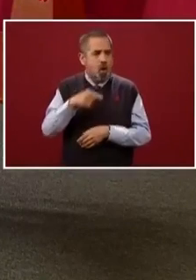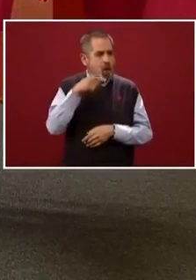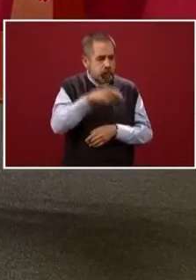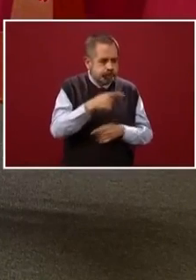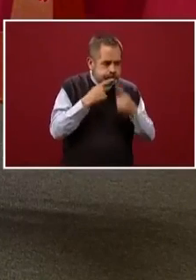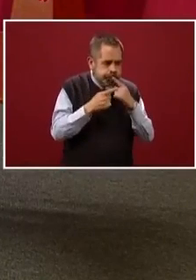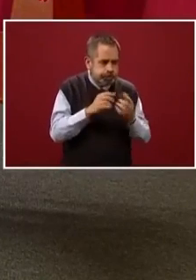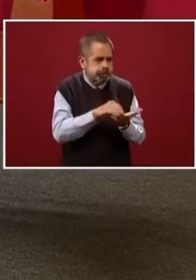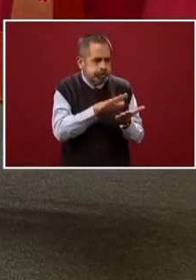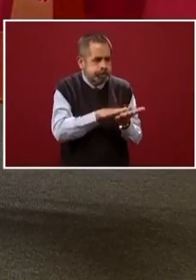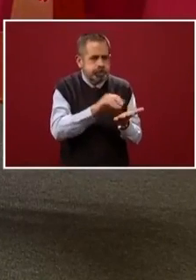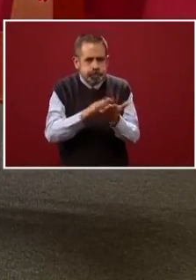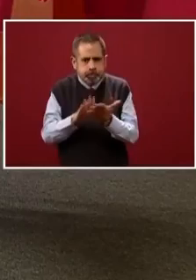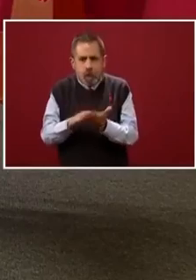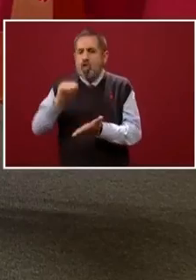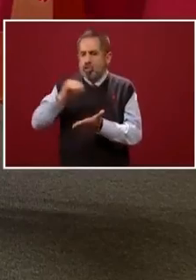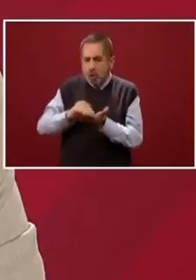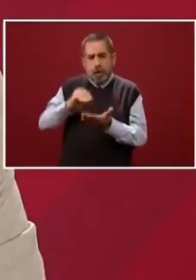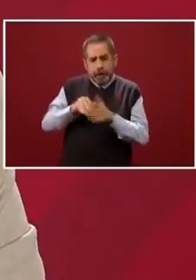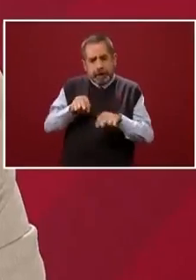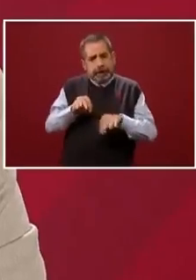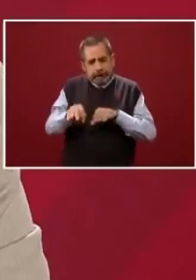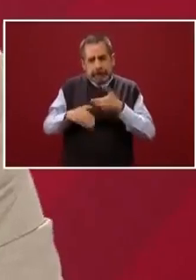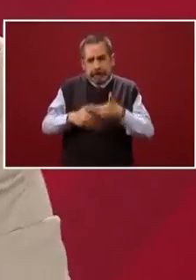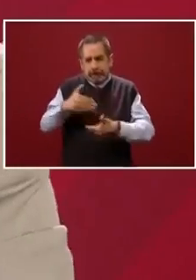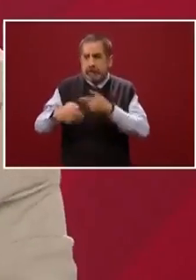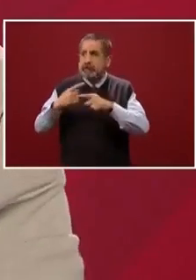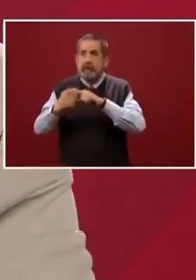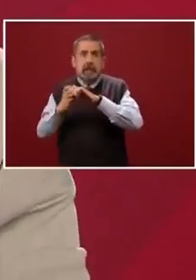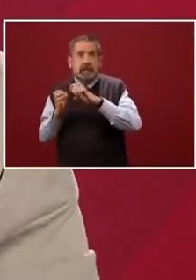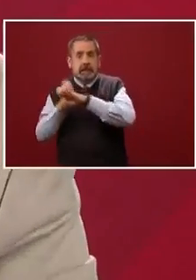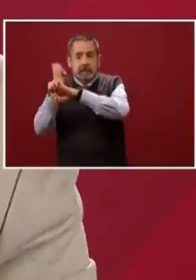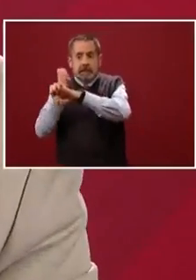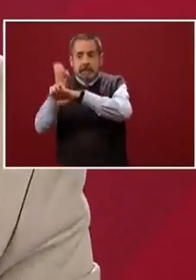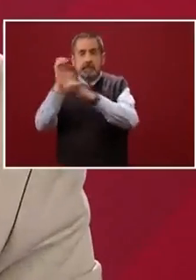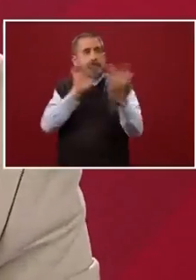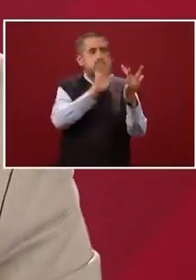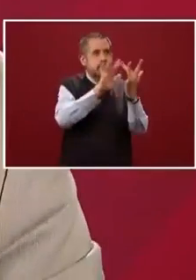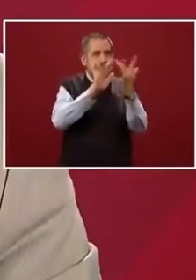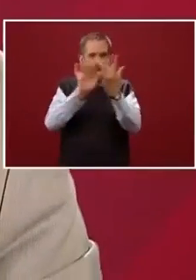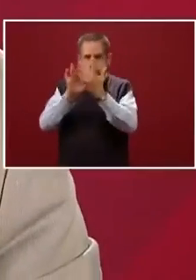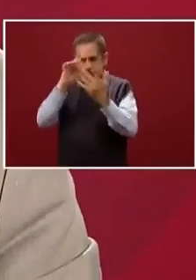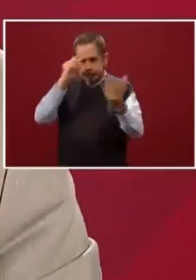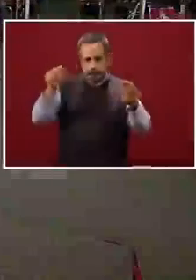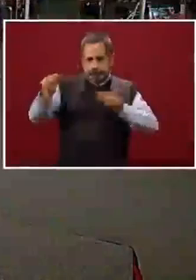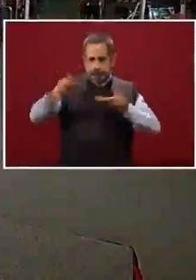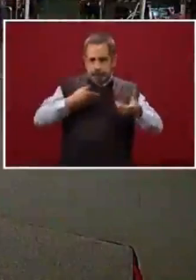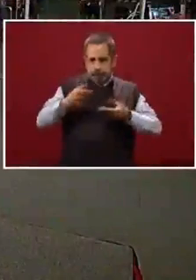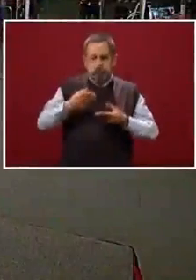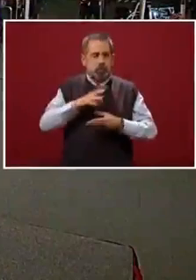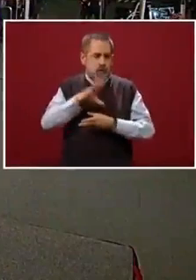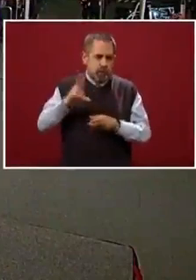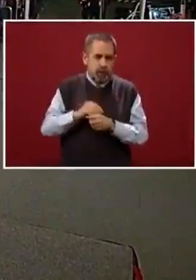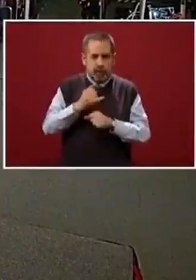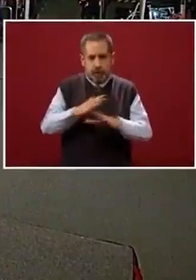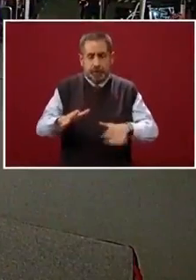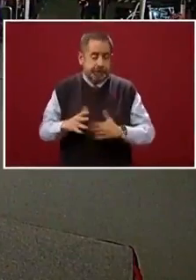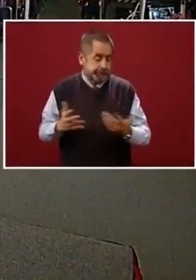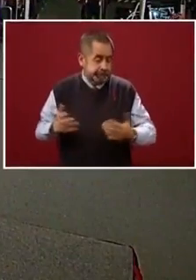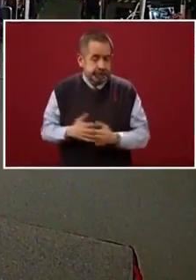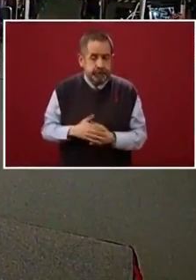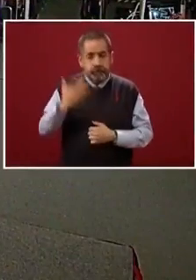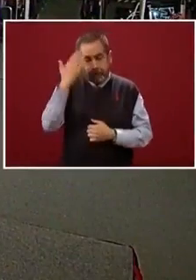el producto al área correspondiente y ellos siguen trabajando con los estados para poder tener lista la información para el siguiente corte. El poder saber